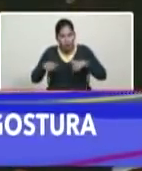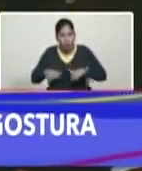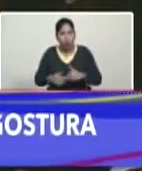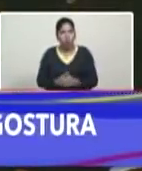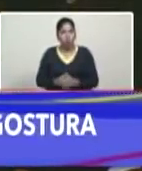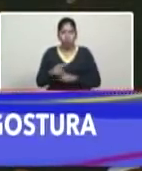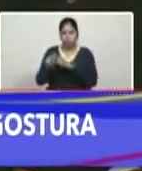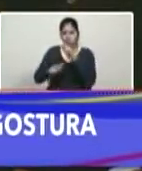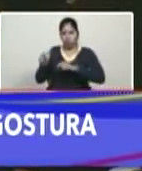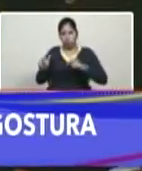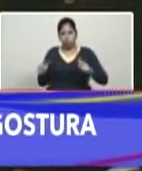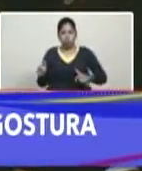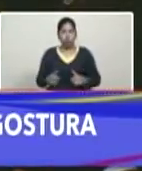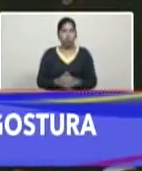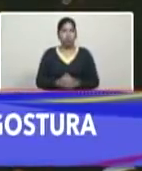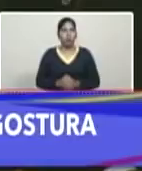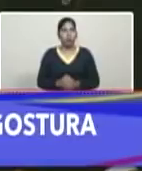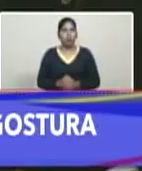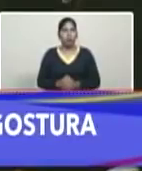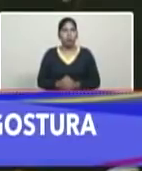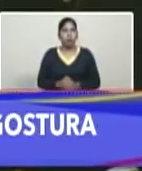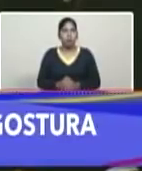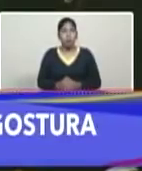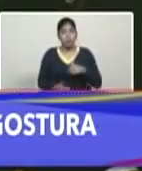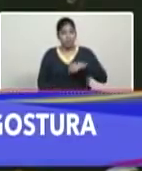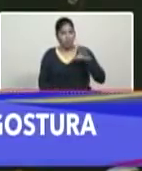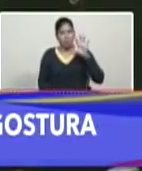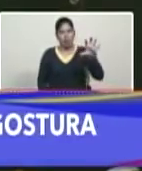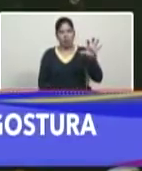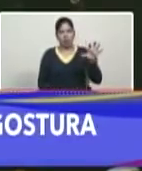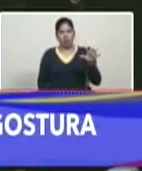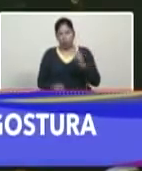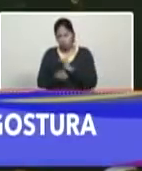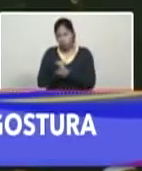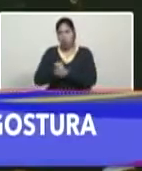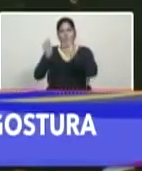ciudadanas de una patria heroica, sí.